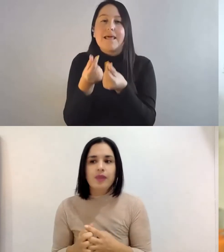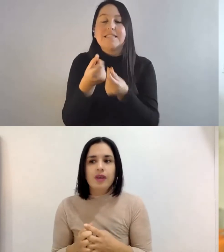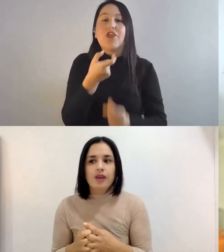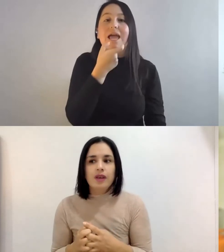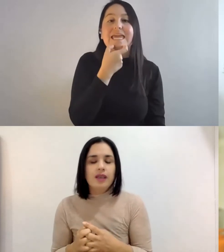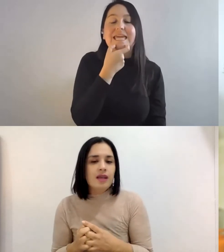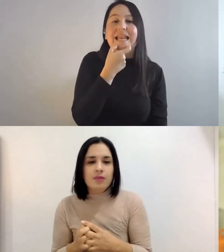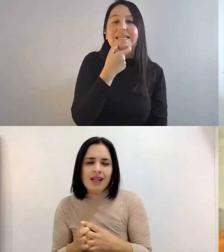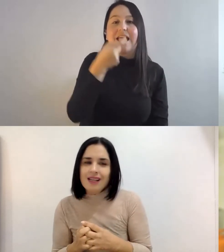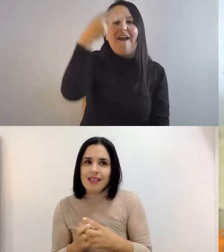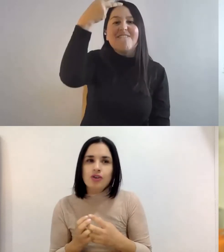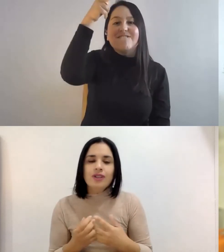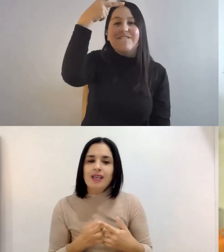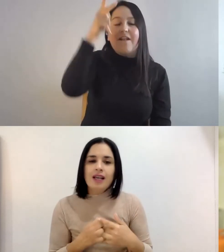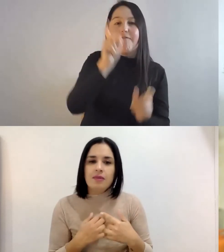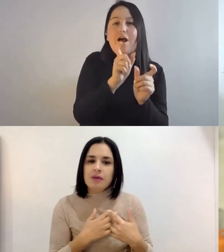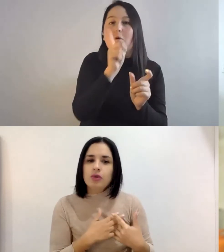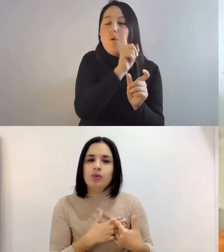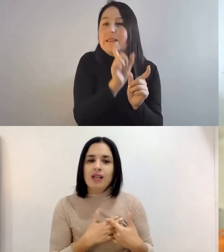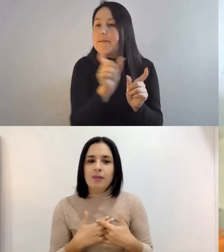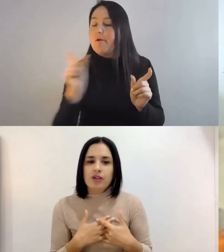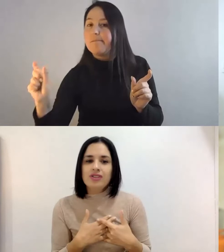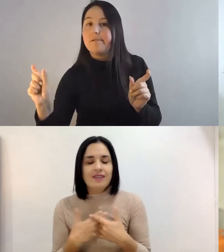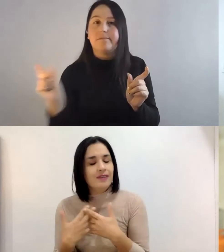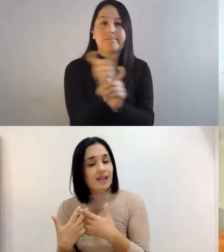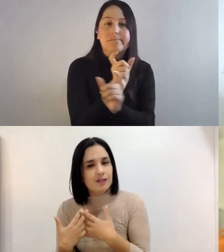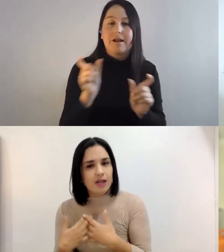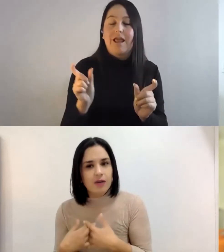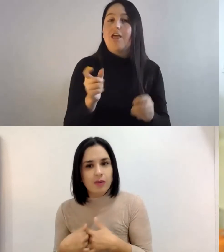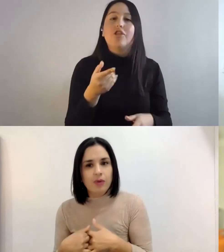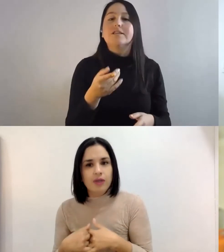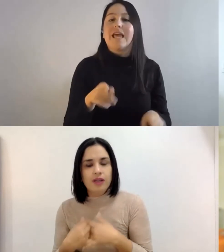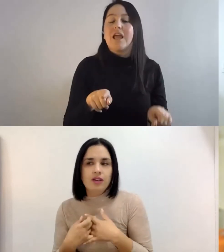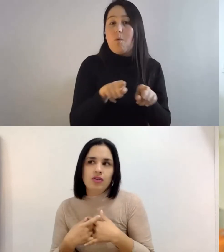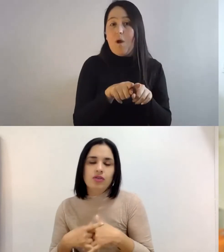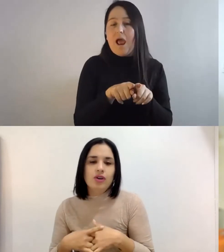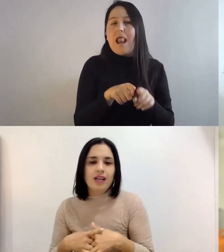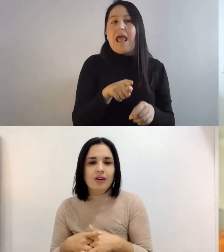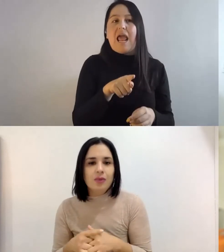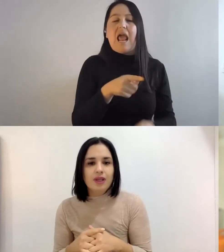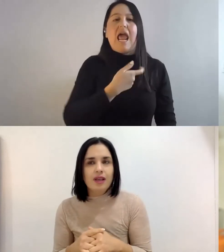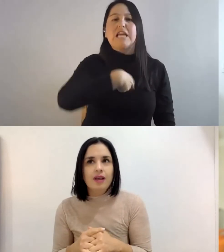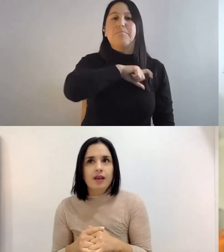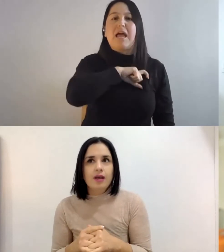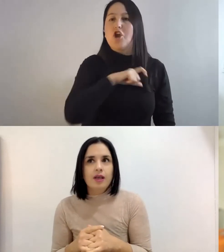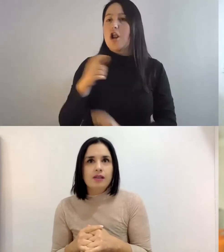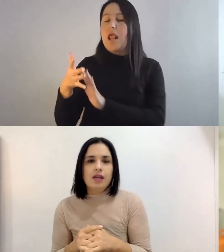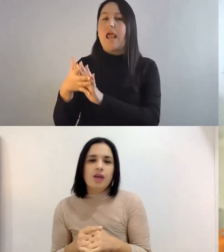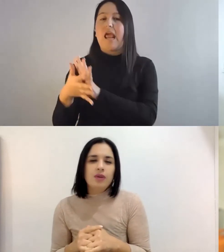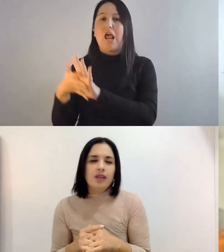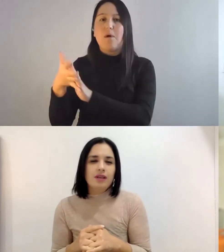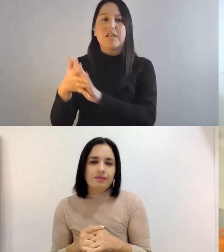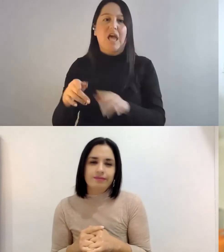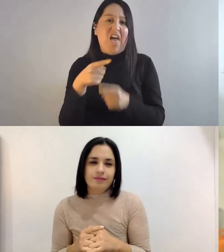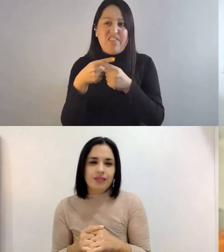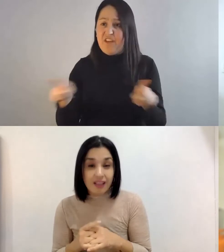todo. Y también el que no tengan la misma estructura del español no significa que sea una lengua pobre, y yo eso lo recalco porque dicen, pero